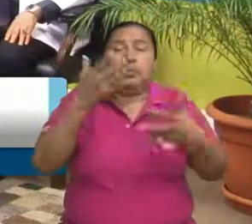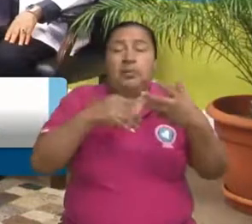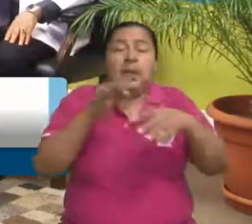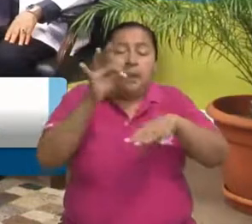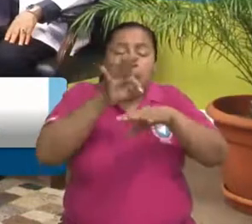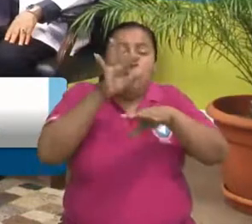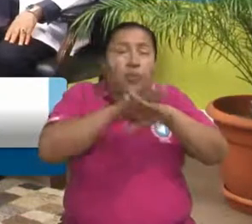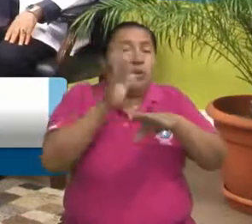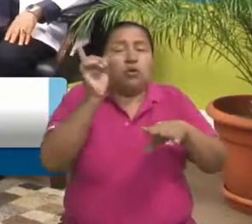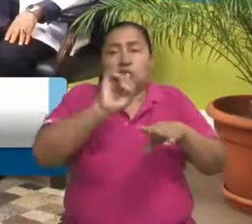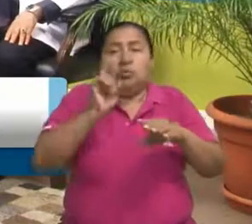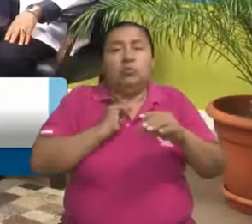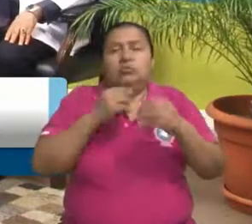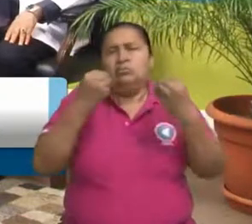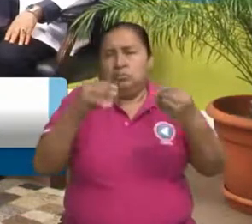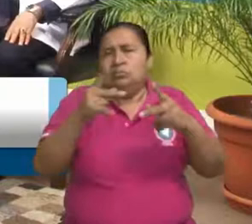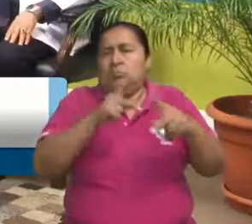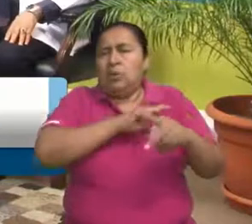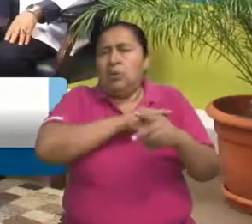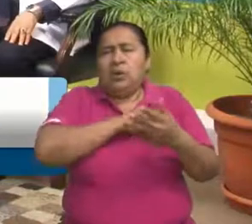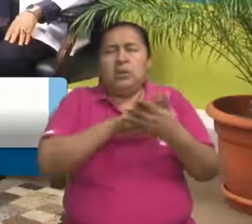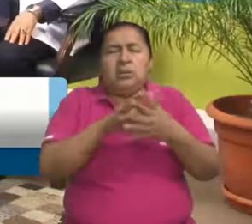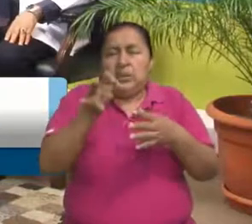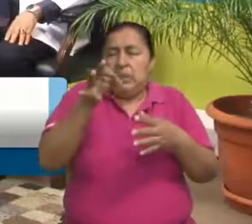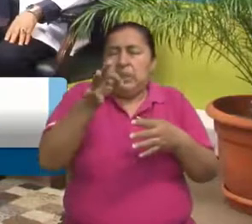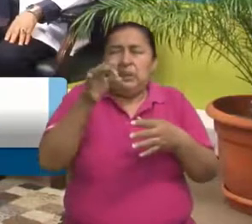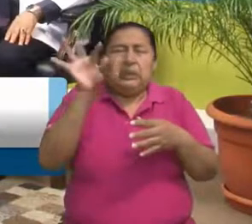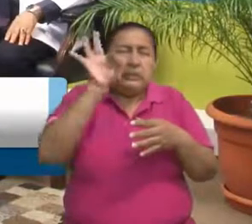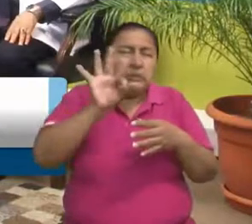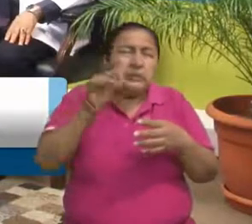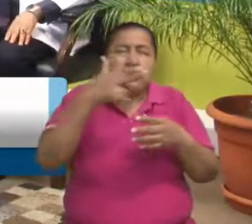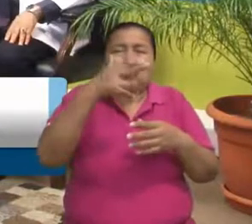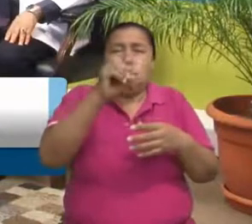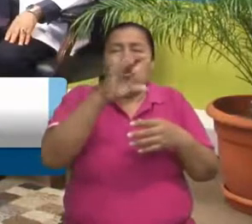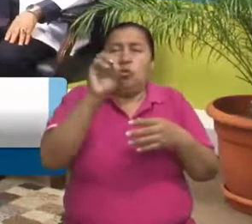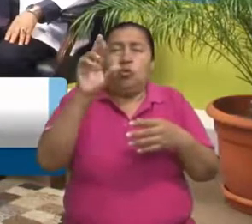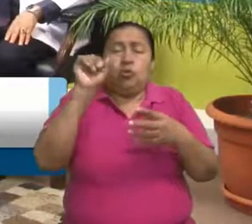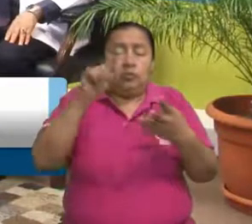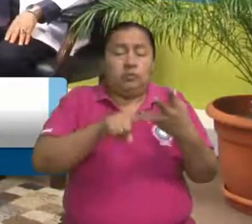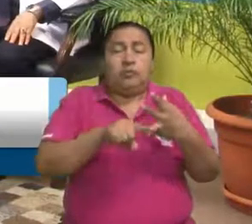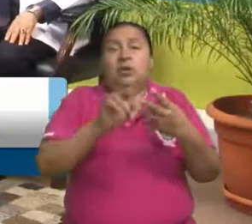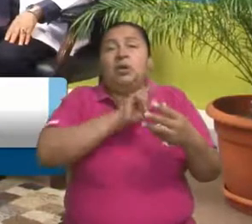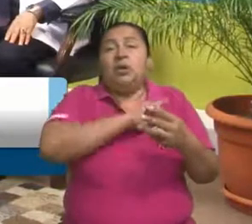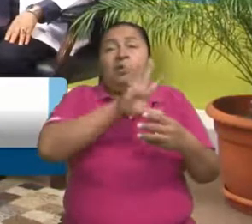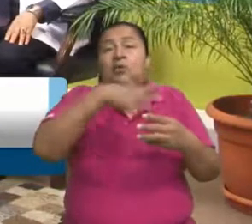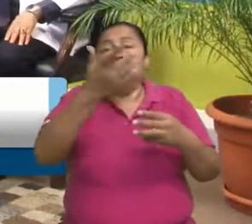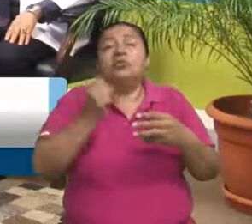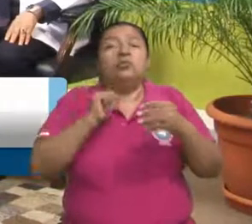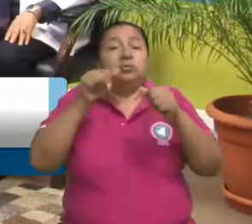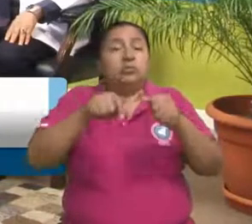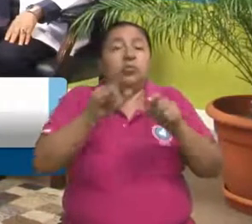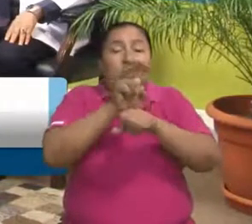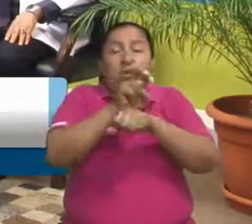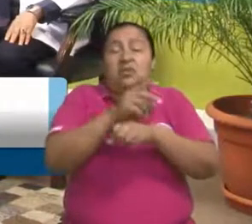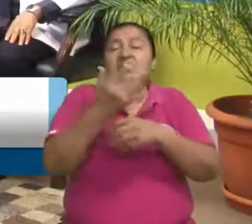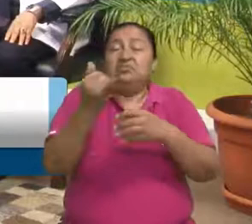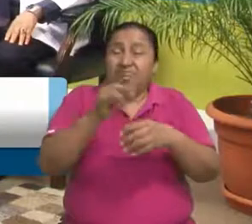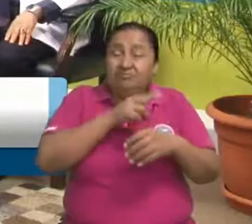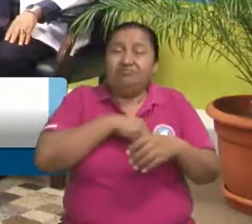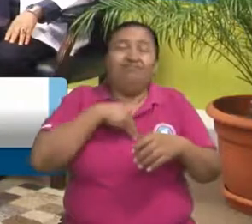no tanto, pero el, por ejemplo, se van chocorrones, se van se van cucarachas y es molesto.